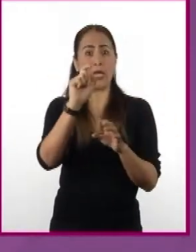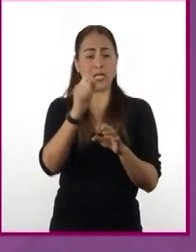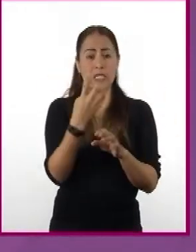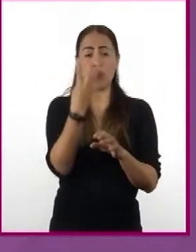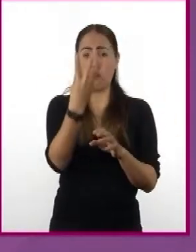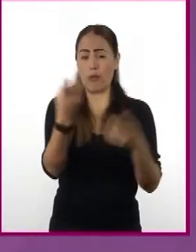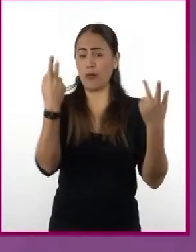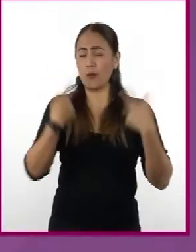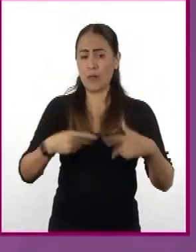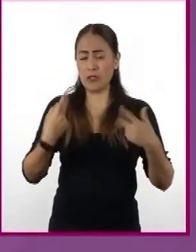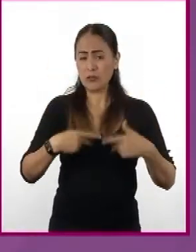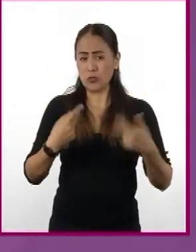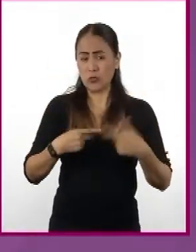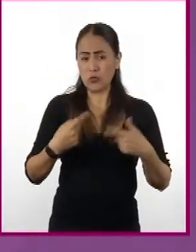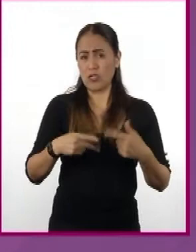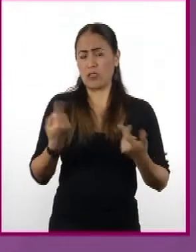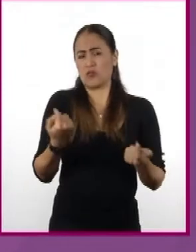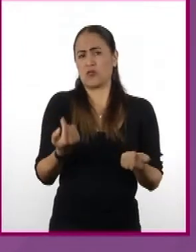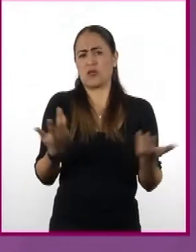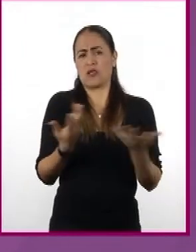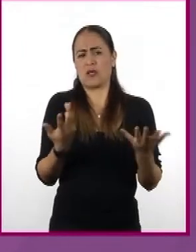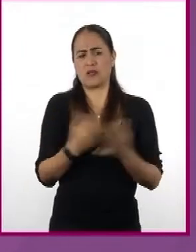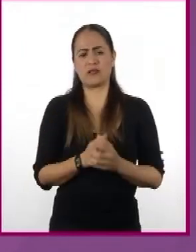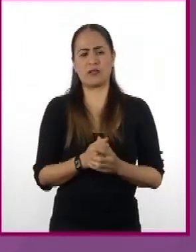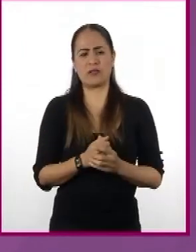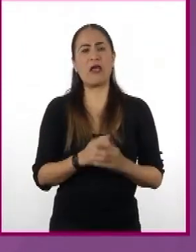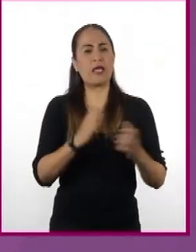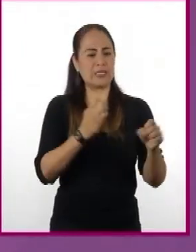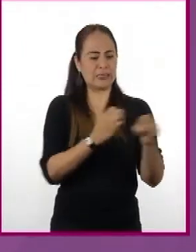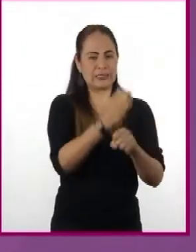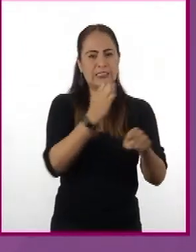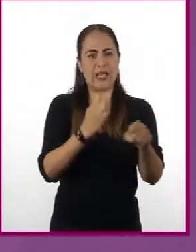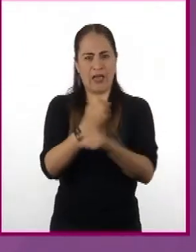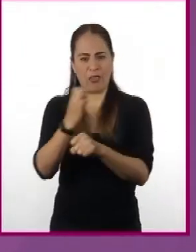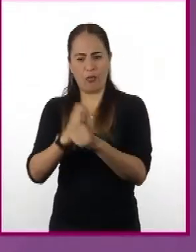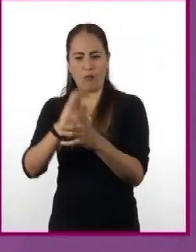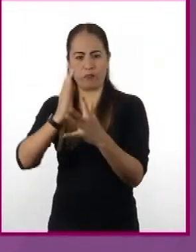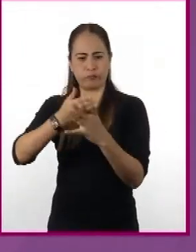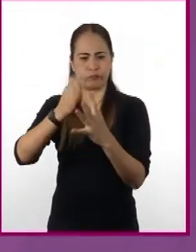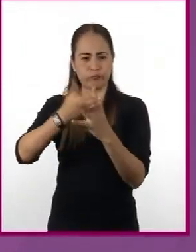24, lo que hice fue dividirlos por estado.